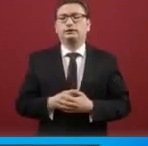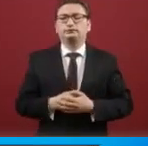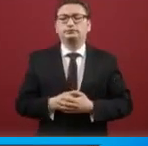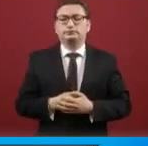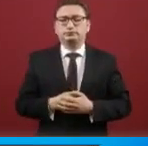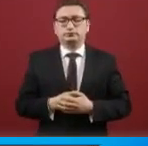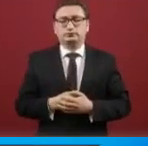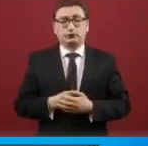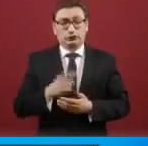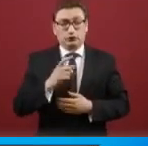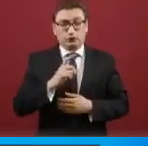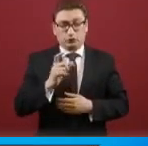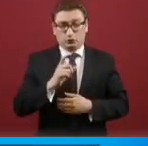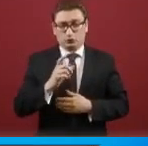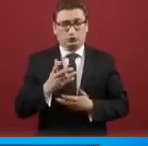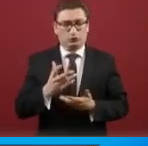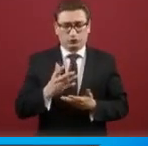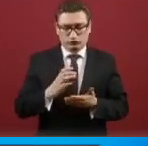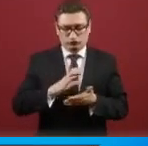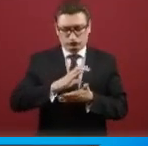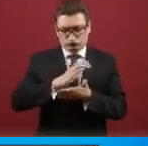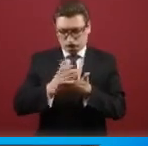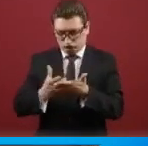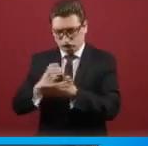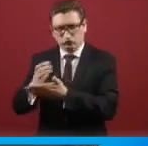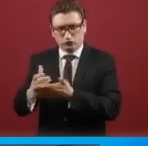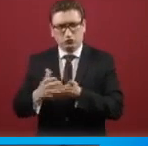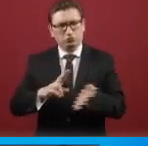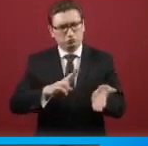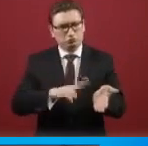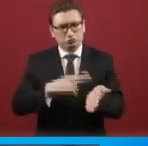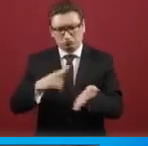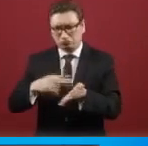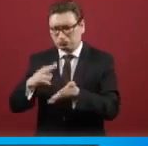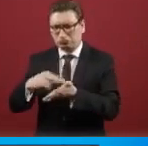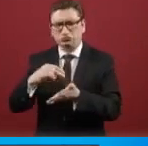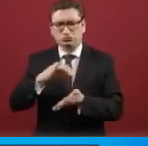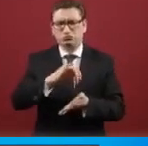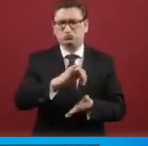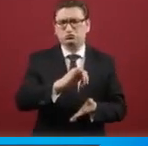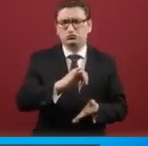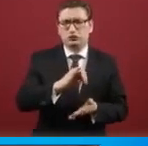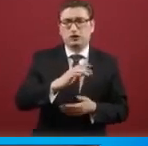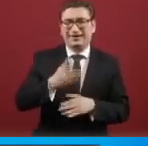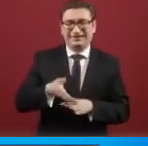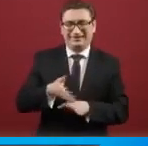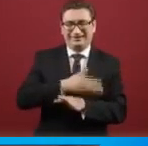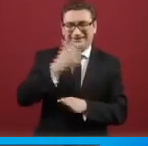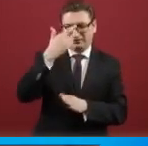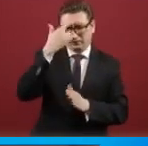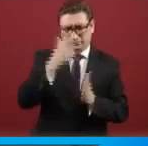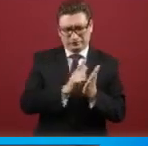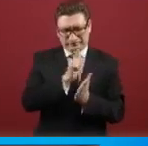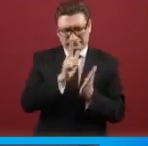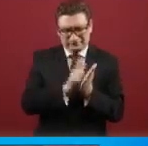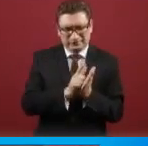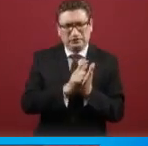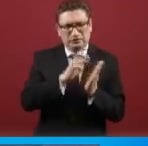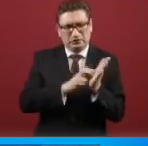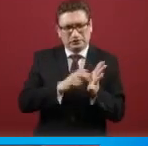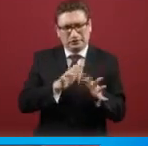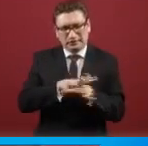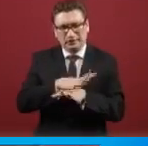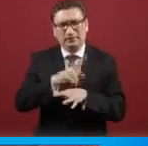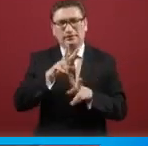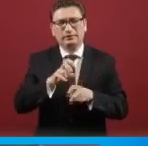Los contratos que se firmaron luego de la reforma energética no se